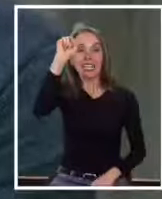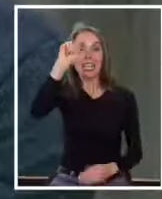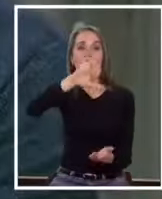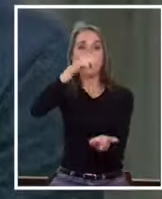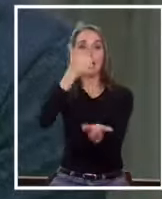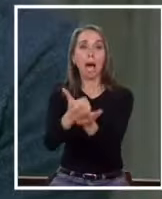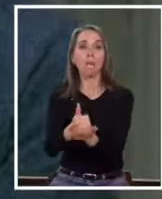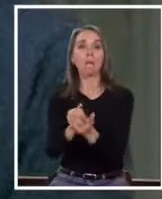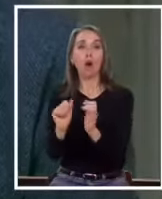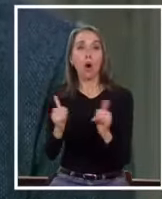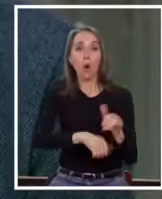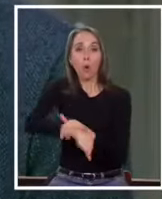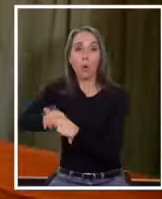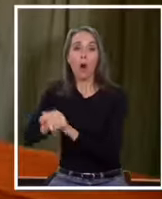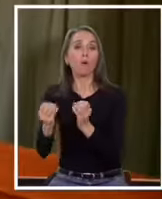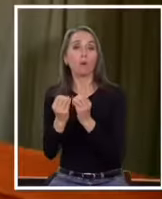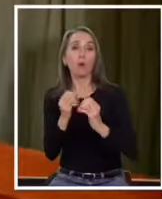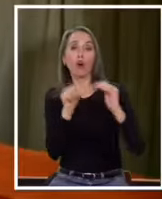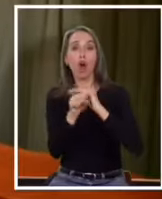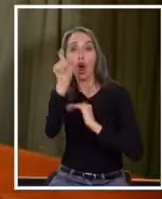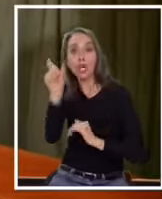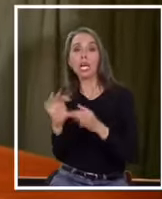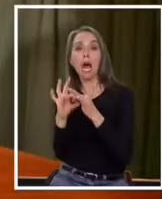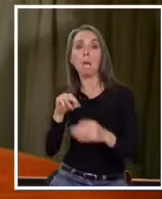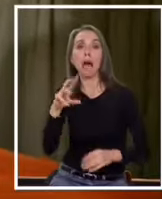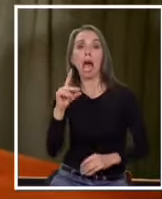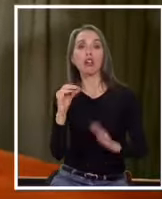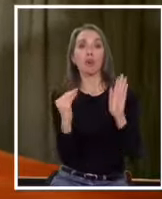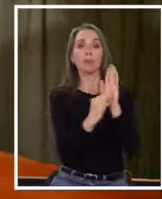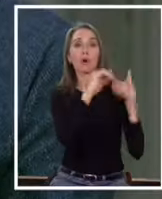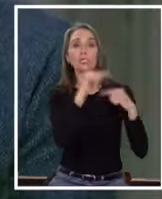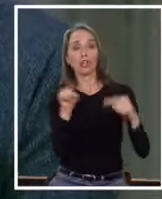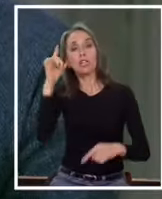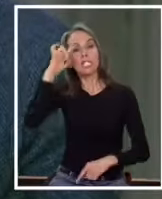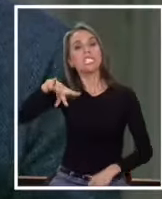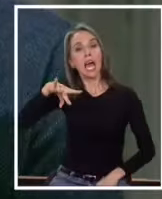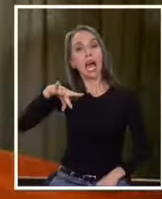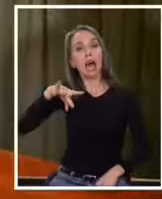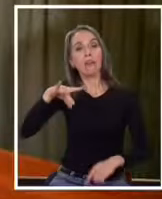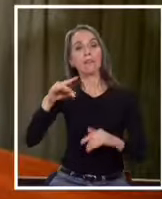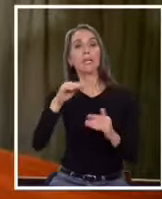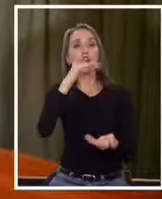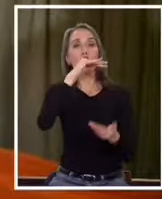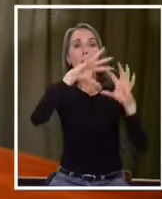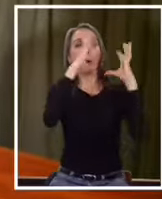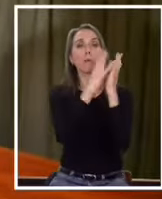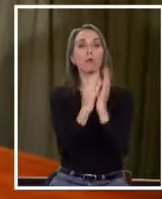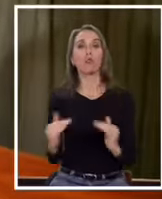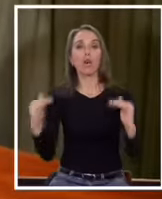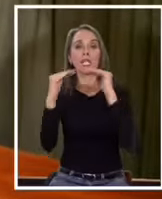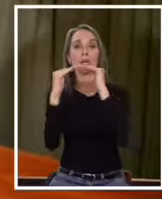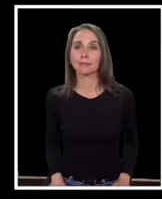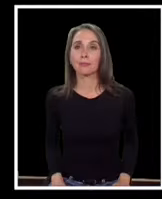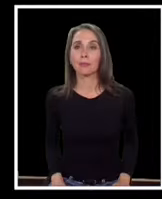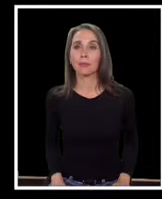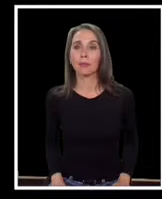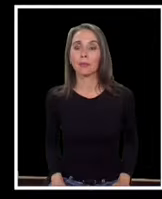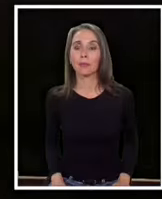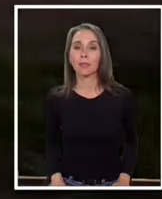Argentina. El tipo hizo un montón de goles, pero lo que lo deja marcado, y él lo sabe, pone a la misma altura la Copa del Mundo con esos dos goles de